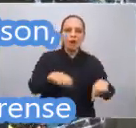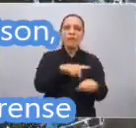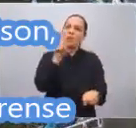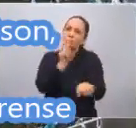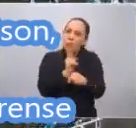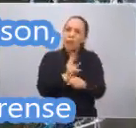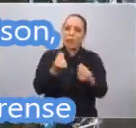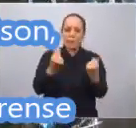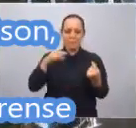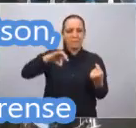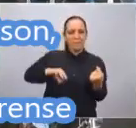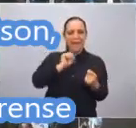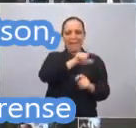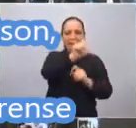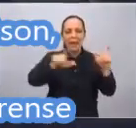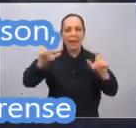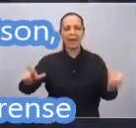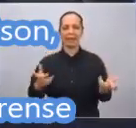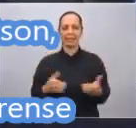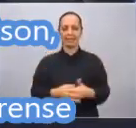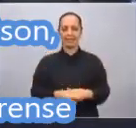el bolsillo a la gente.